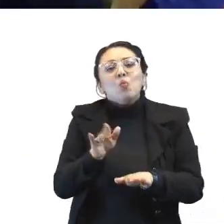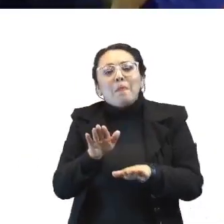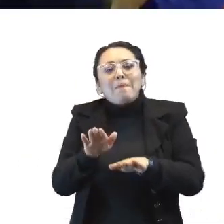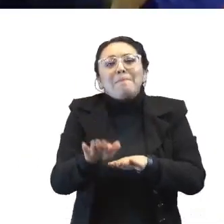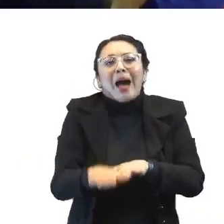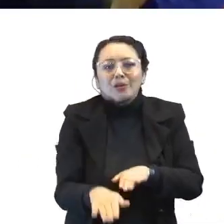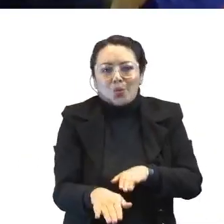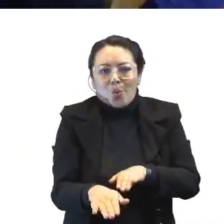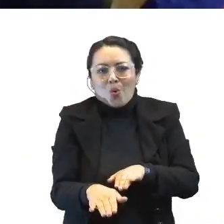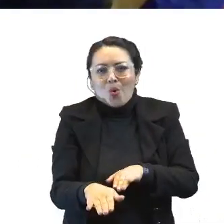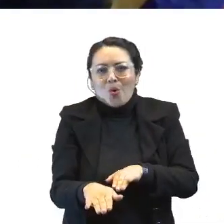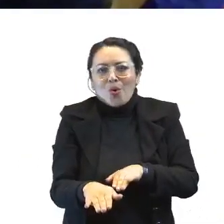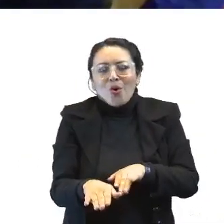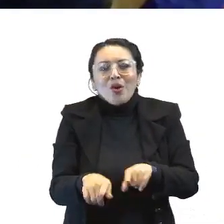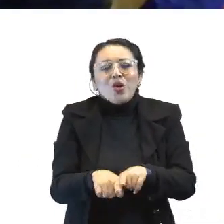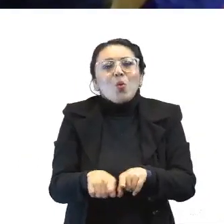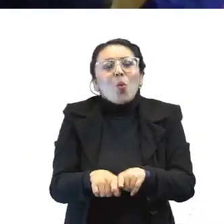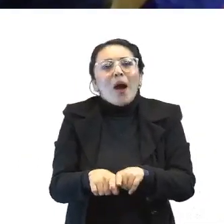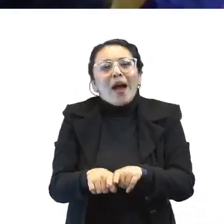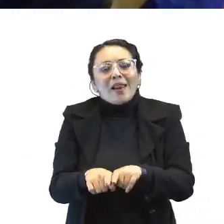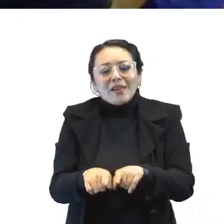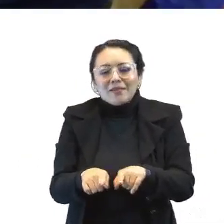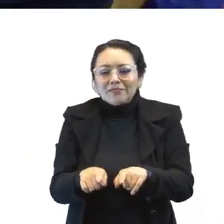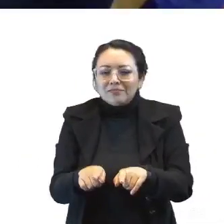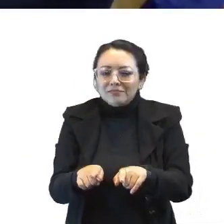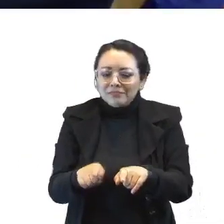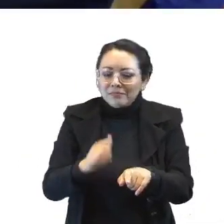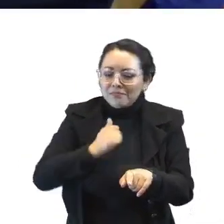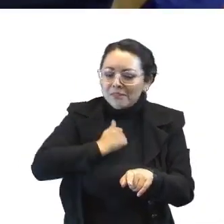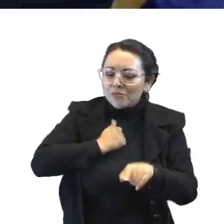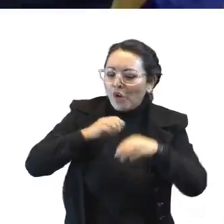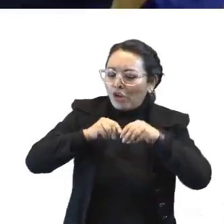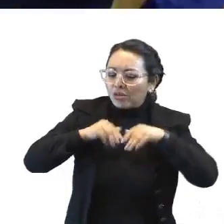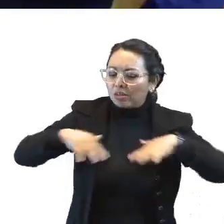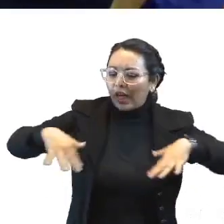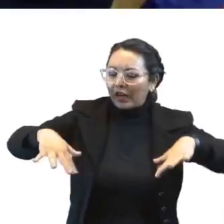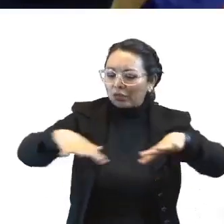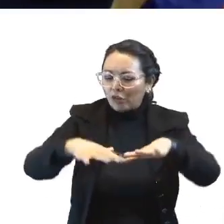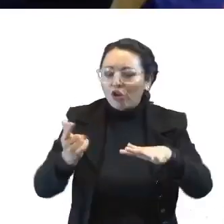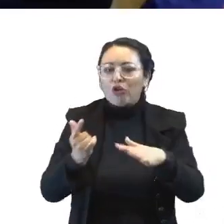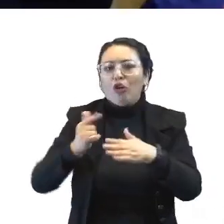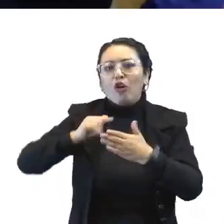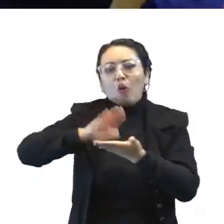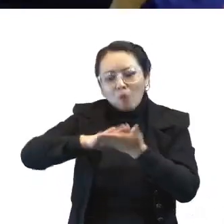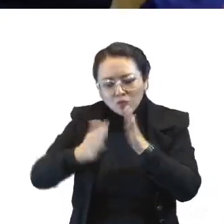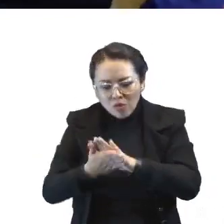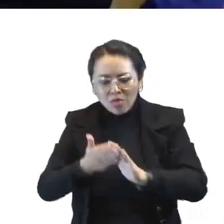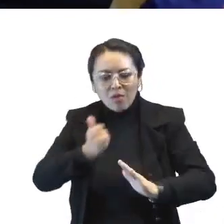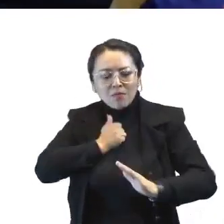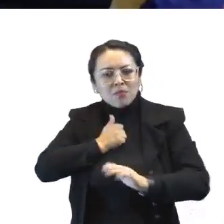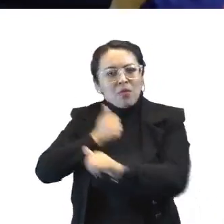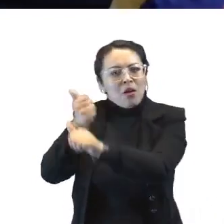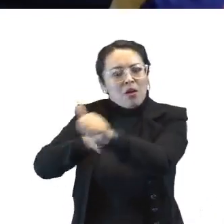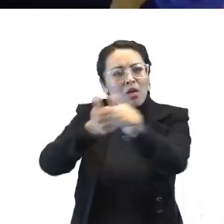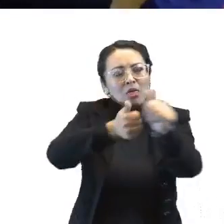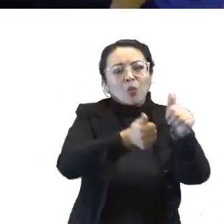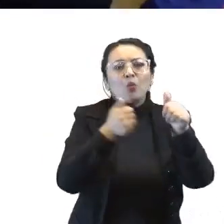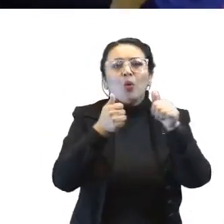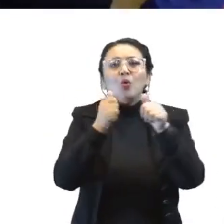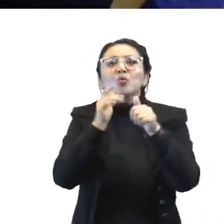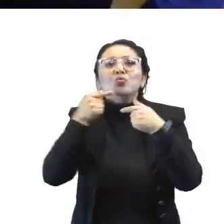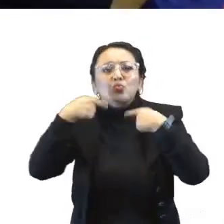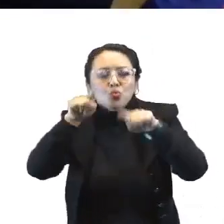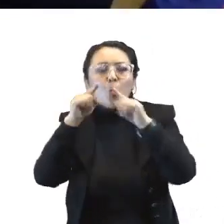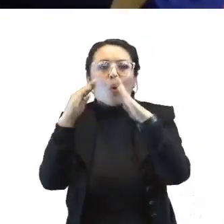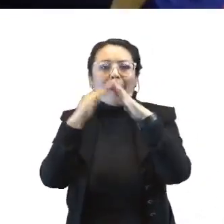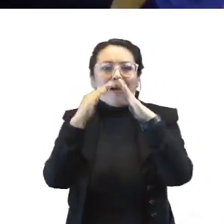ustedes han plasmado desde sus territorios, desde su comunidad, desde su casa, desde